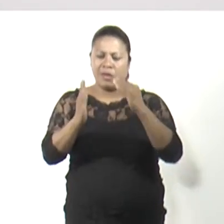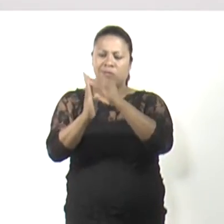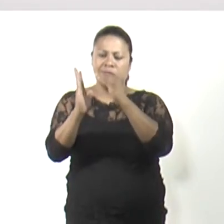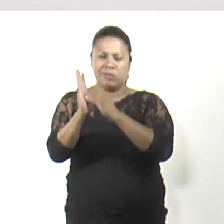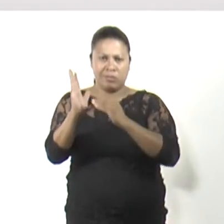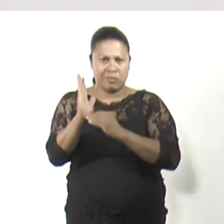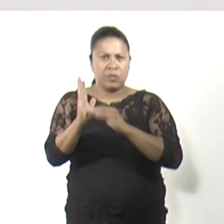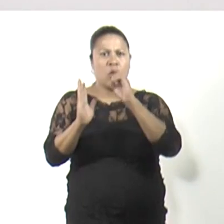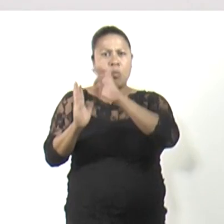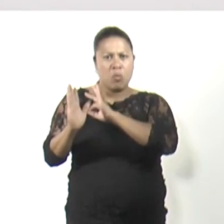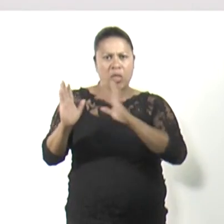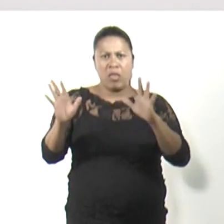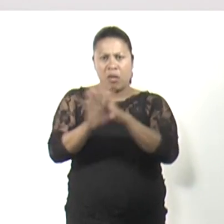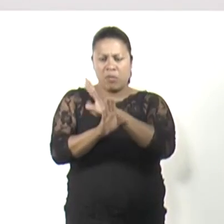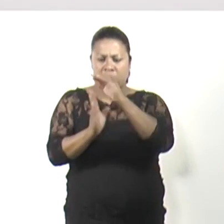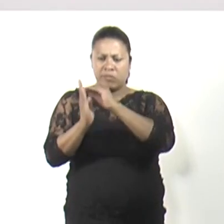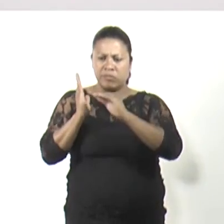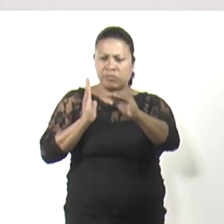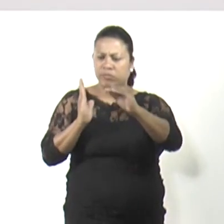o cambiarlas?